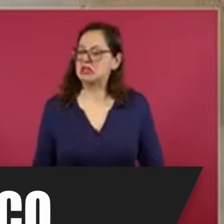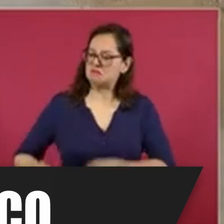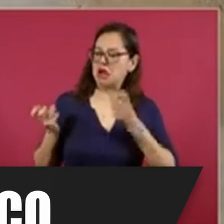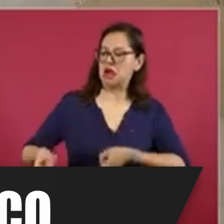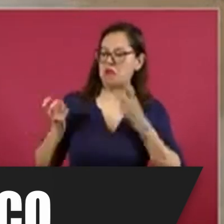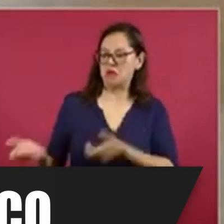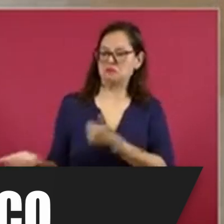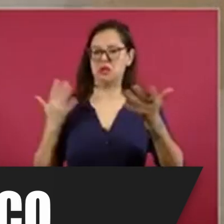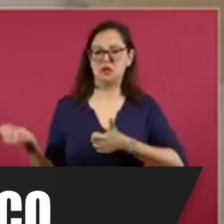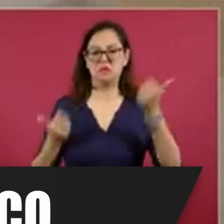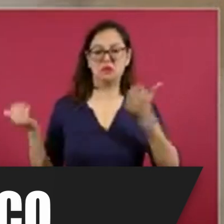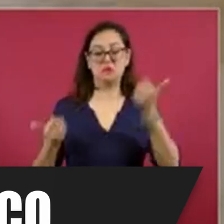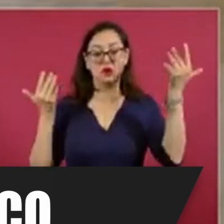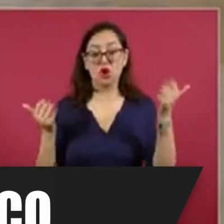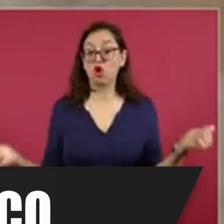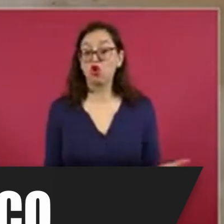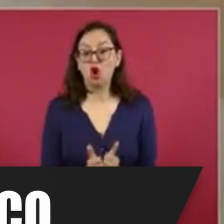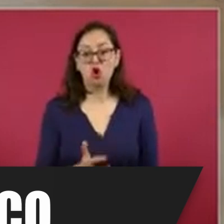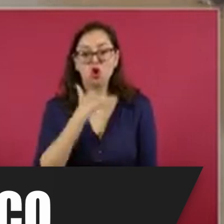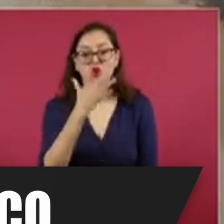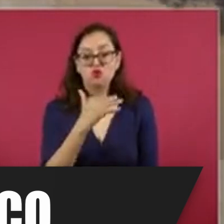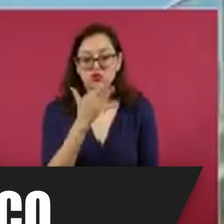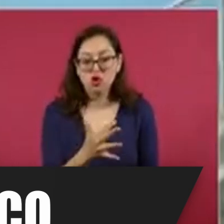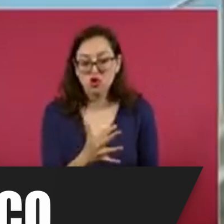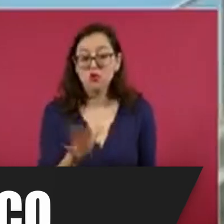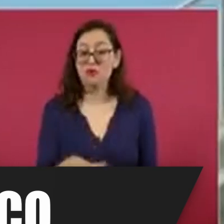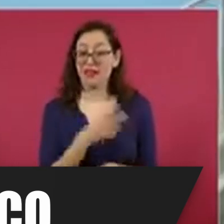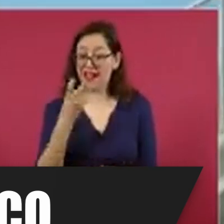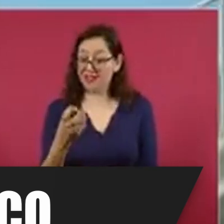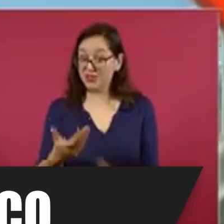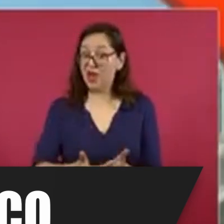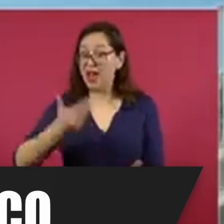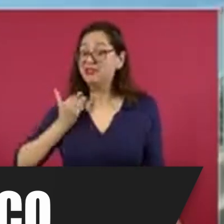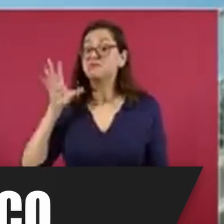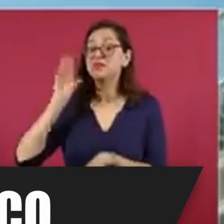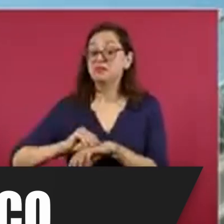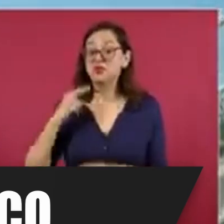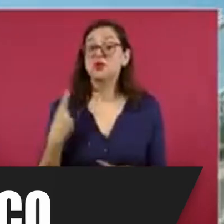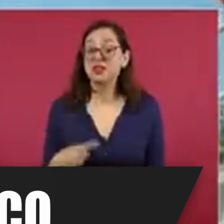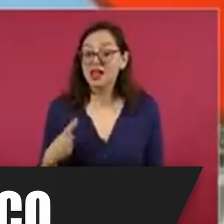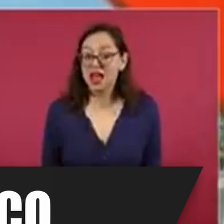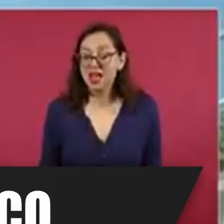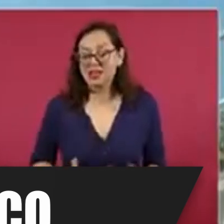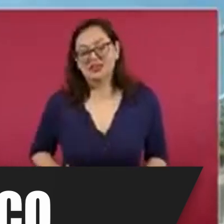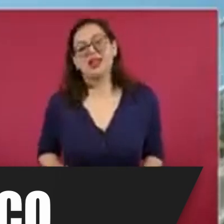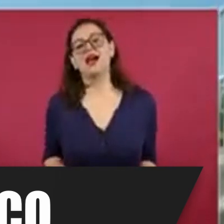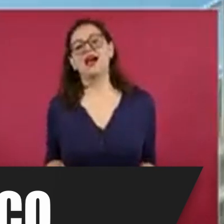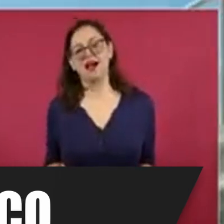imperaba? Porque todo eso, que ahora es área natural protegida,